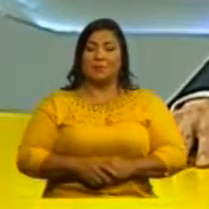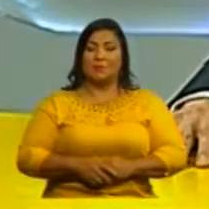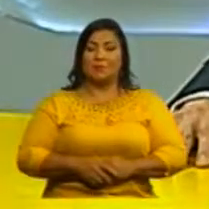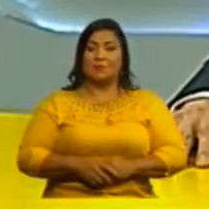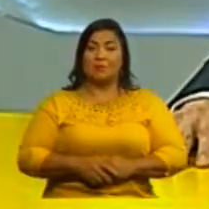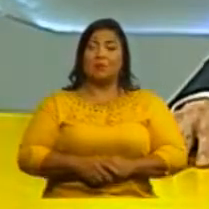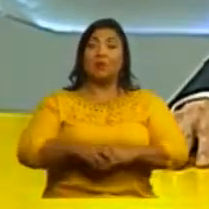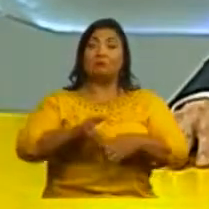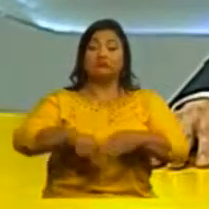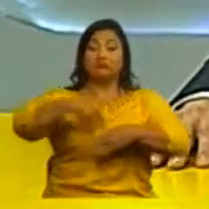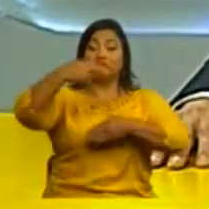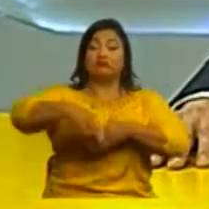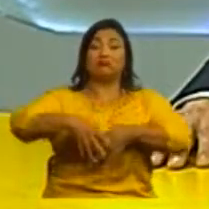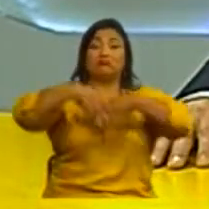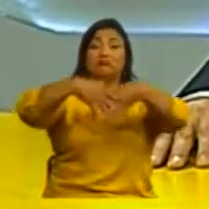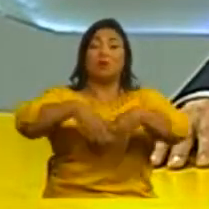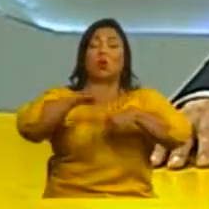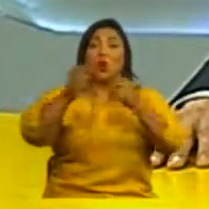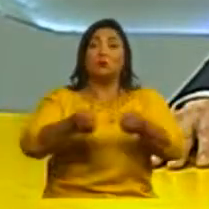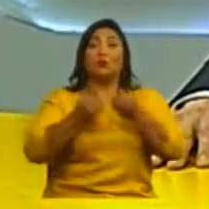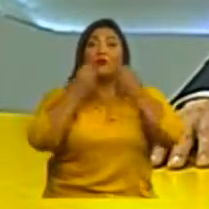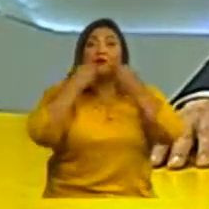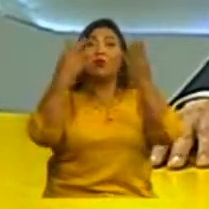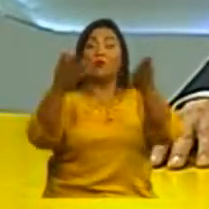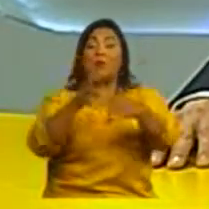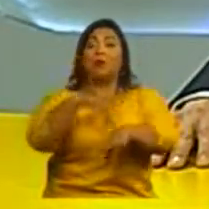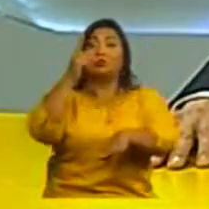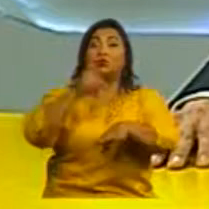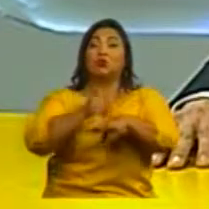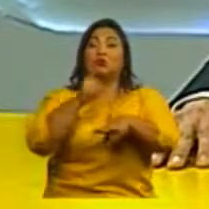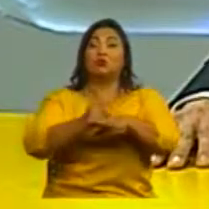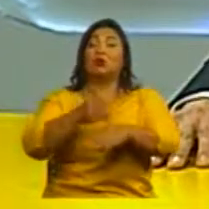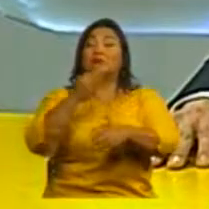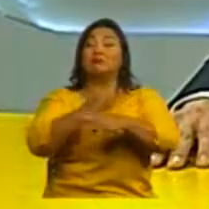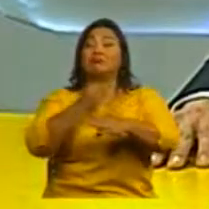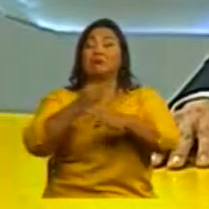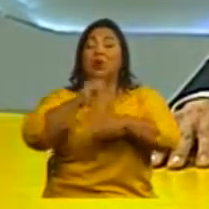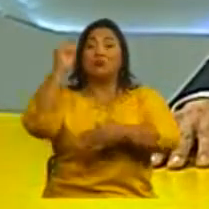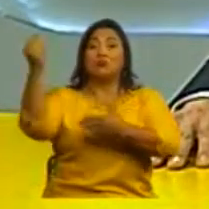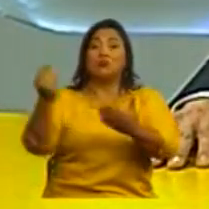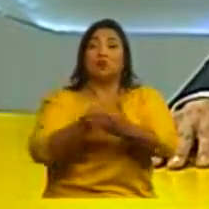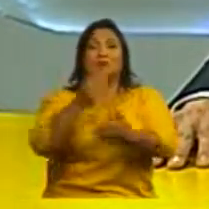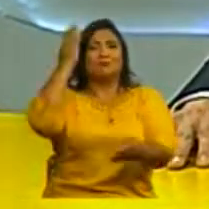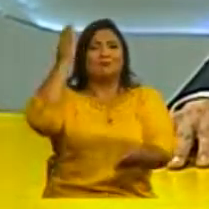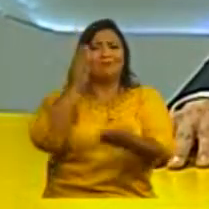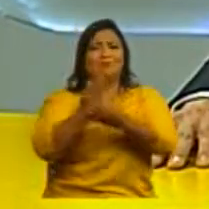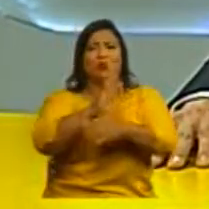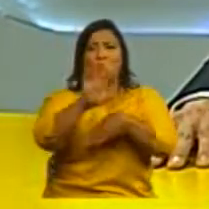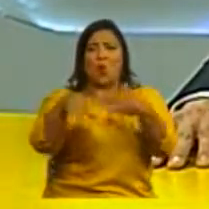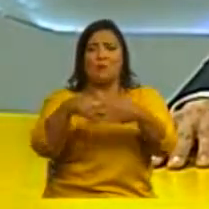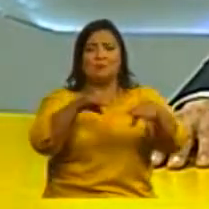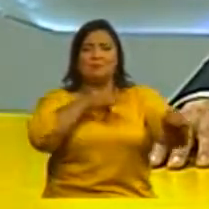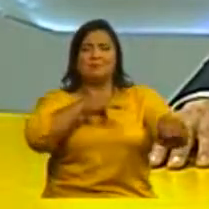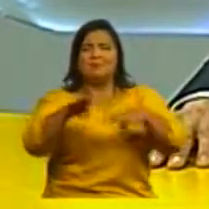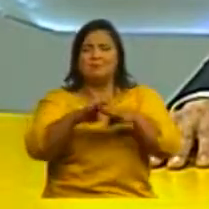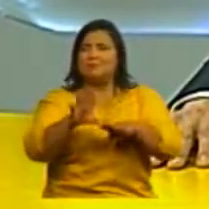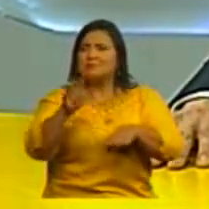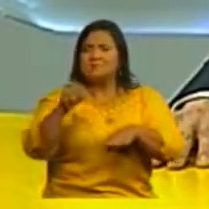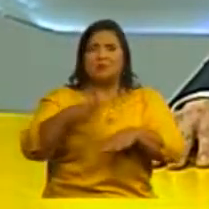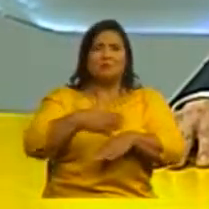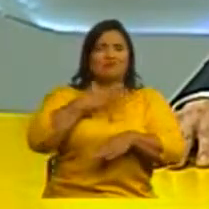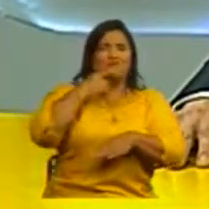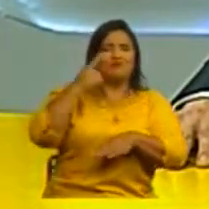Salieron a las calles tras anunciar que los médicos internos rotativos del Guayas paralizaban sus actividades ante la inconformidad en